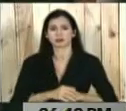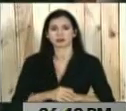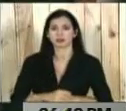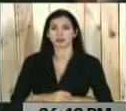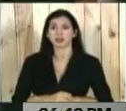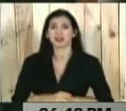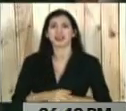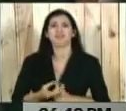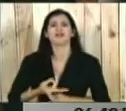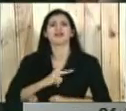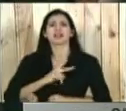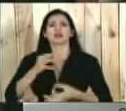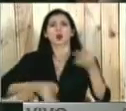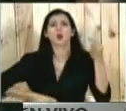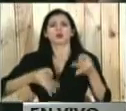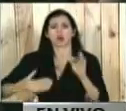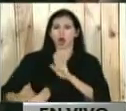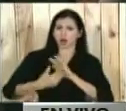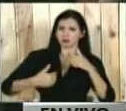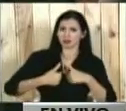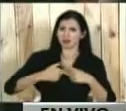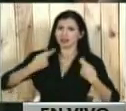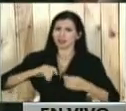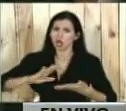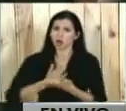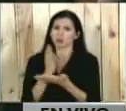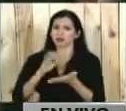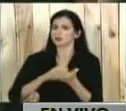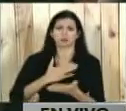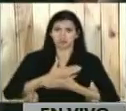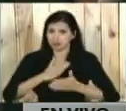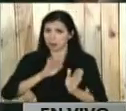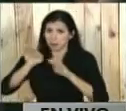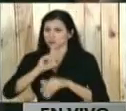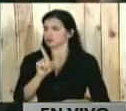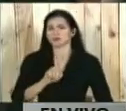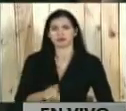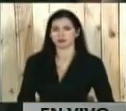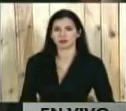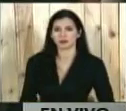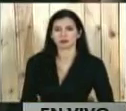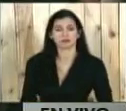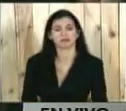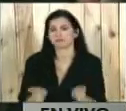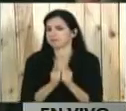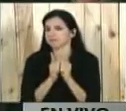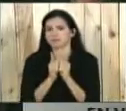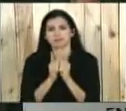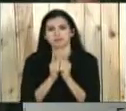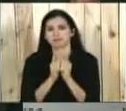falso juicio o intentos de golpe de Estado. Para eso no estoy a la orden. Así de sencillo.